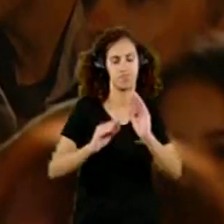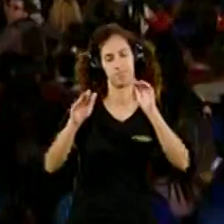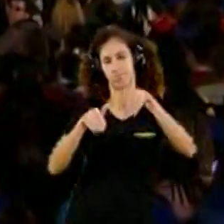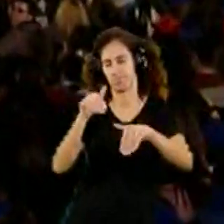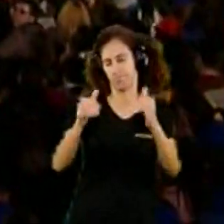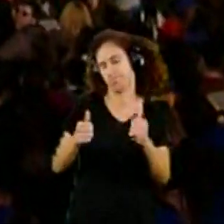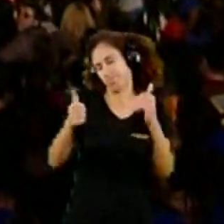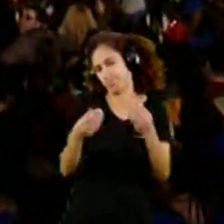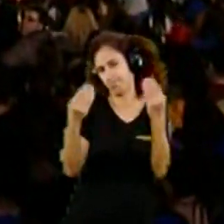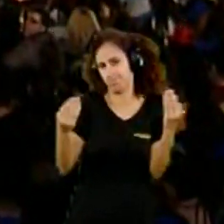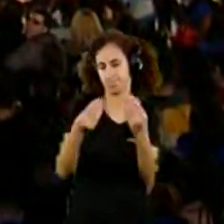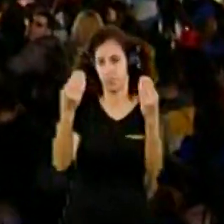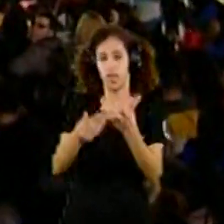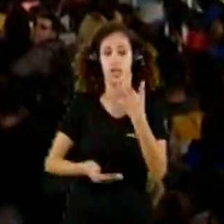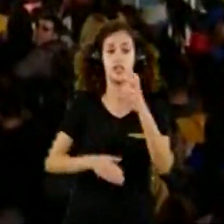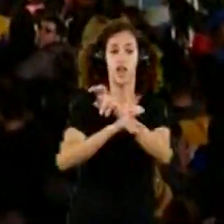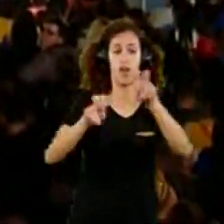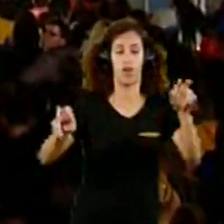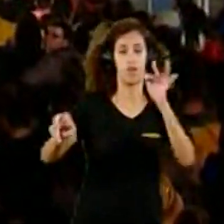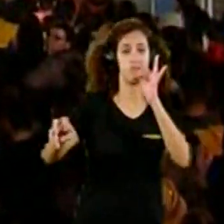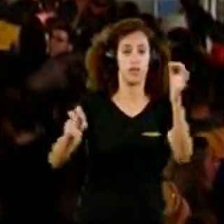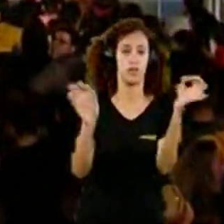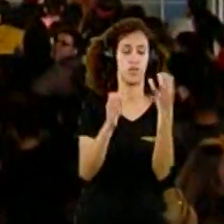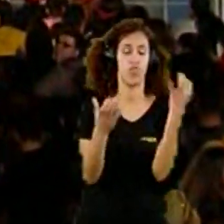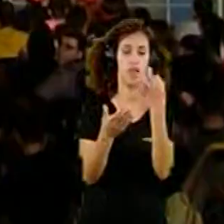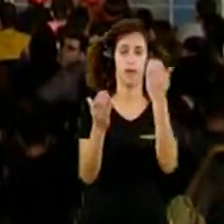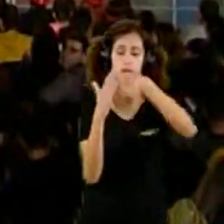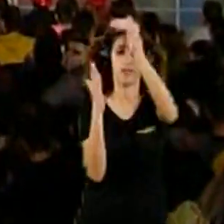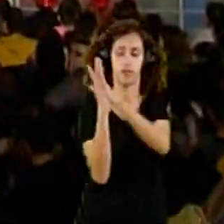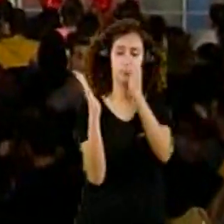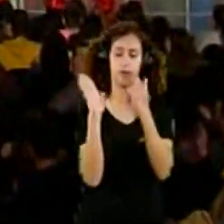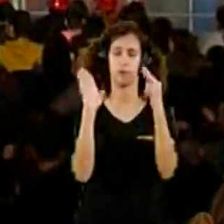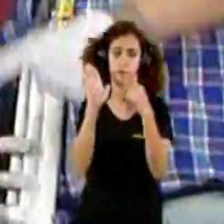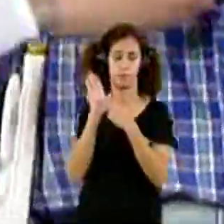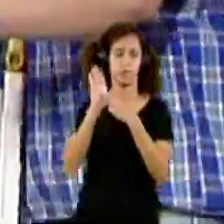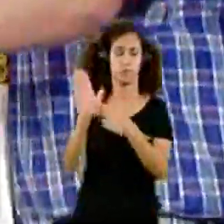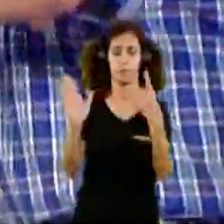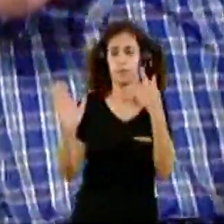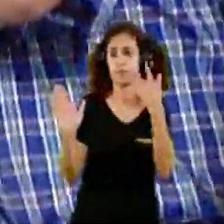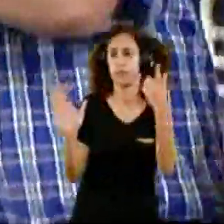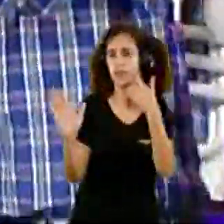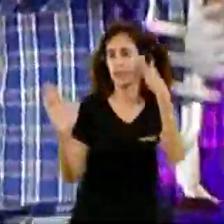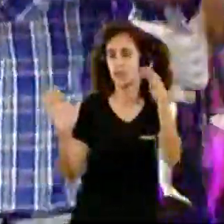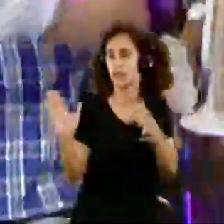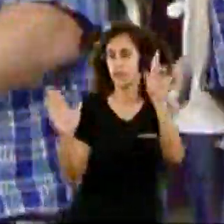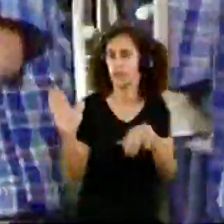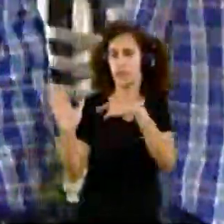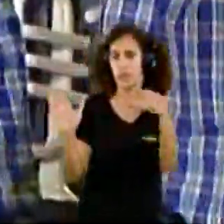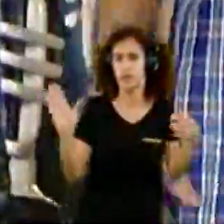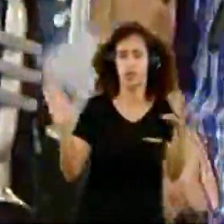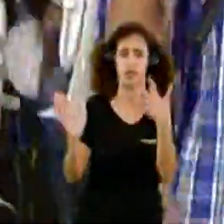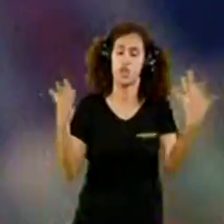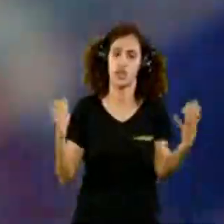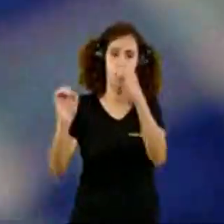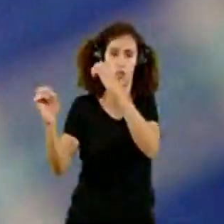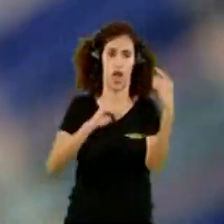Si las altas del jurado se dieran de su puño y letra al momento, no daría lugar a tanto